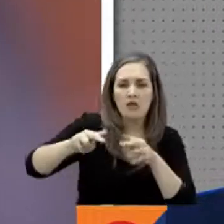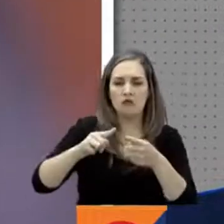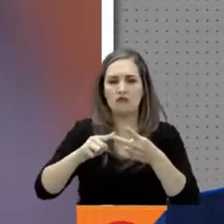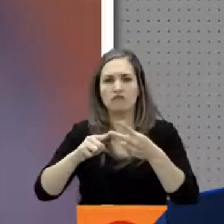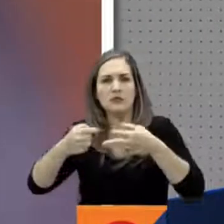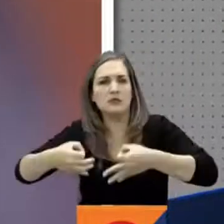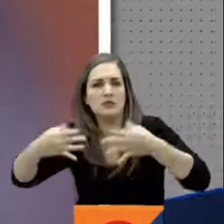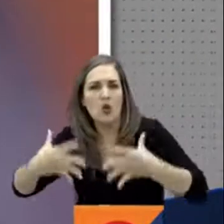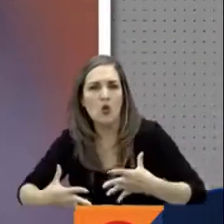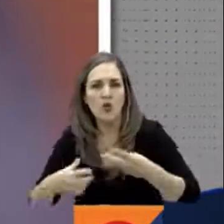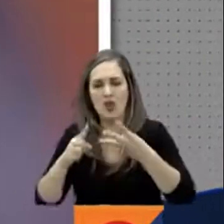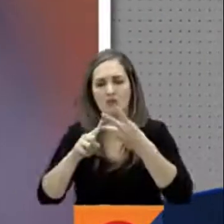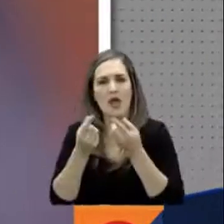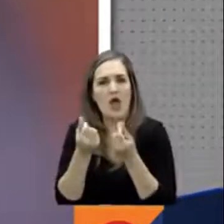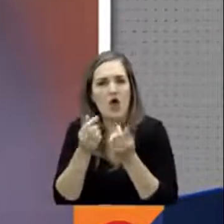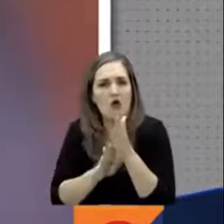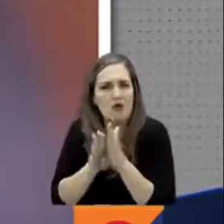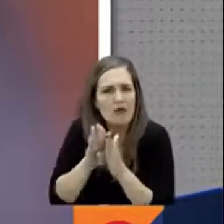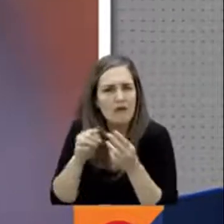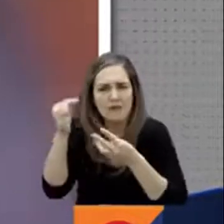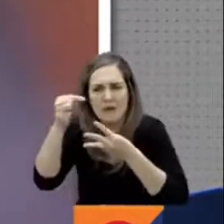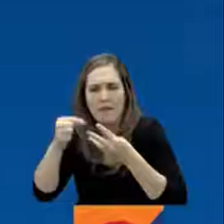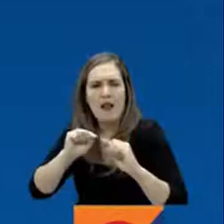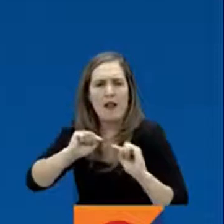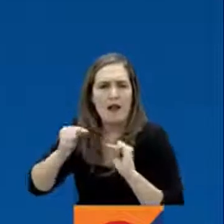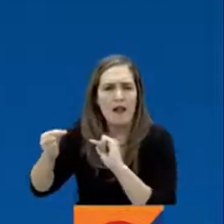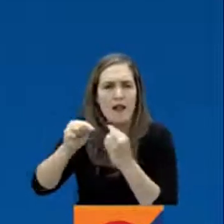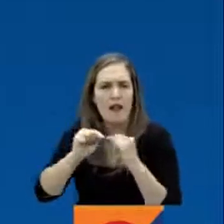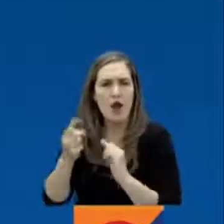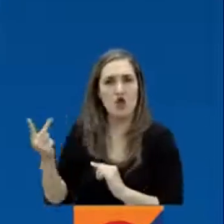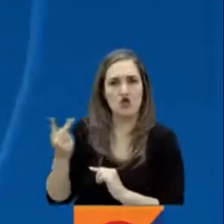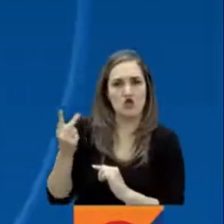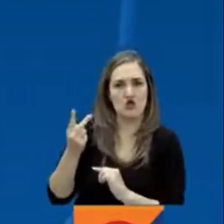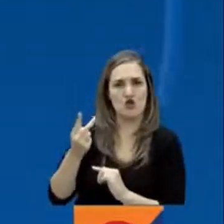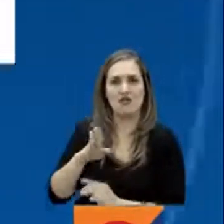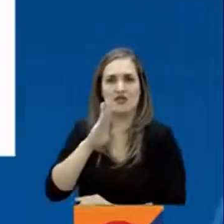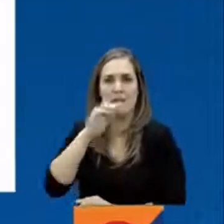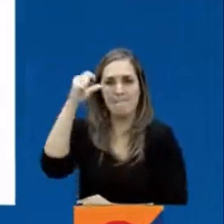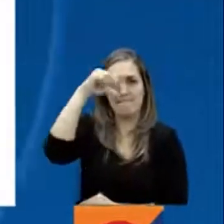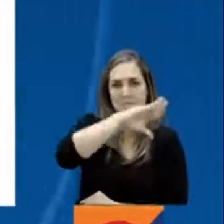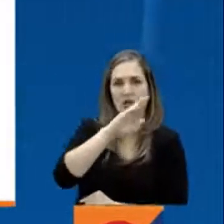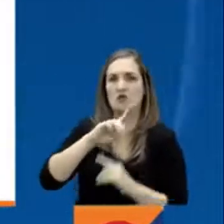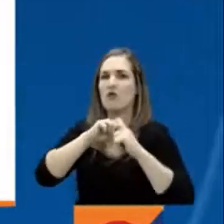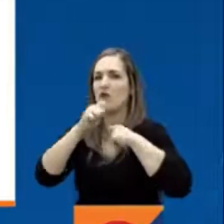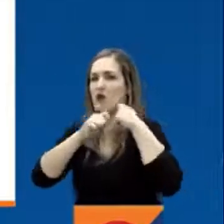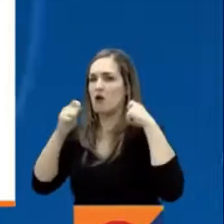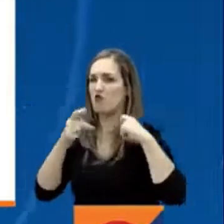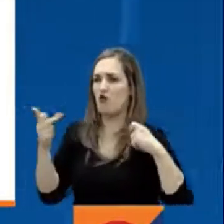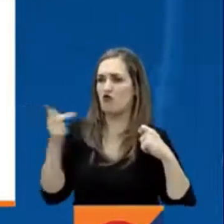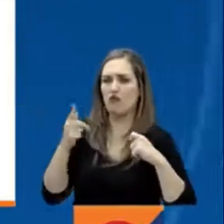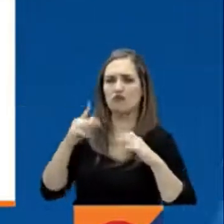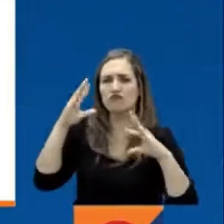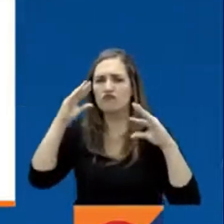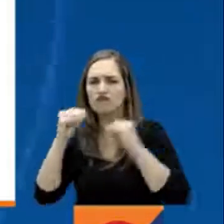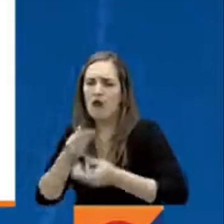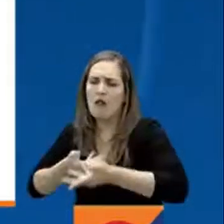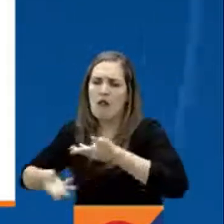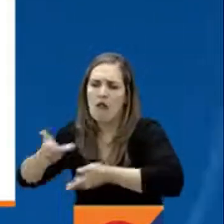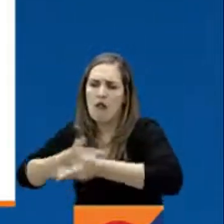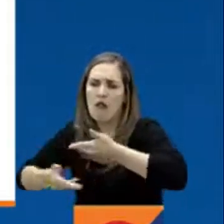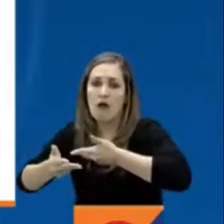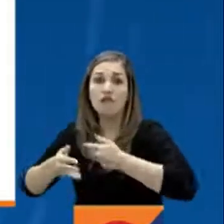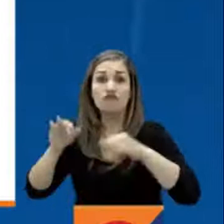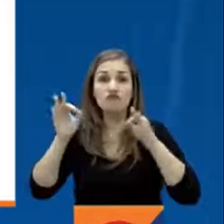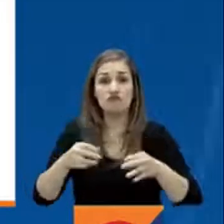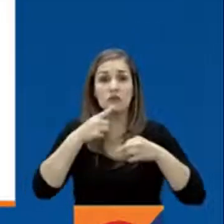desarrollo económico de la capital del país estuvieron allí en la agenda en medio de este encuentro que, entre otras cosas, según lo manifestaron los dos mandatarios, fue